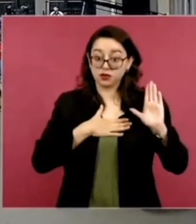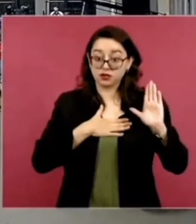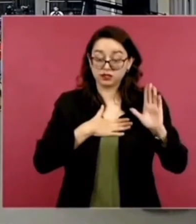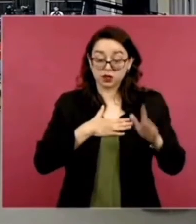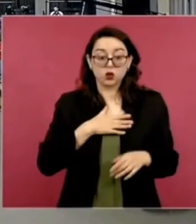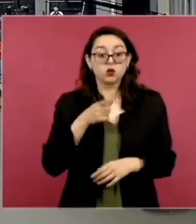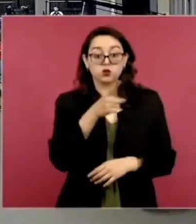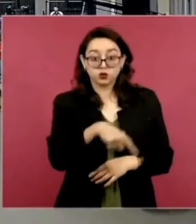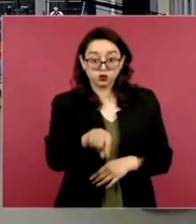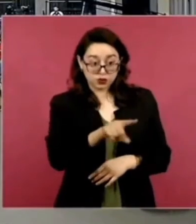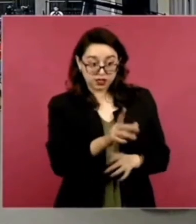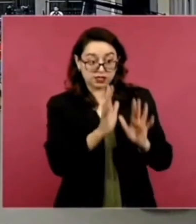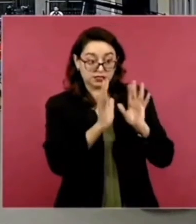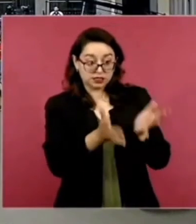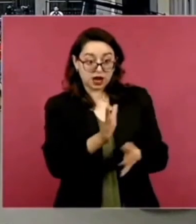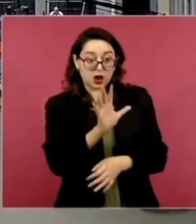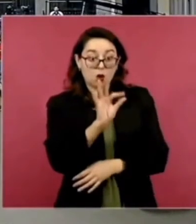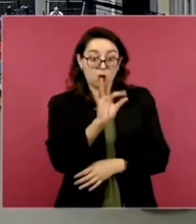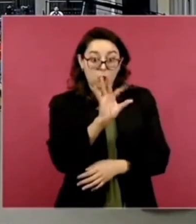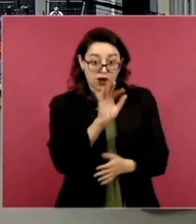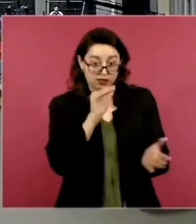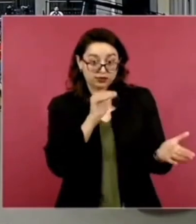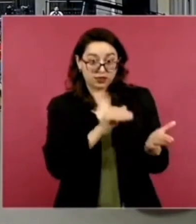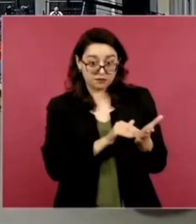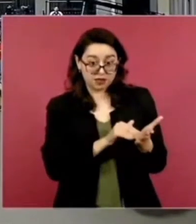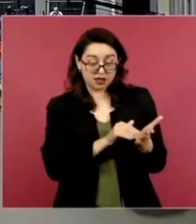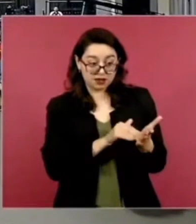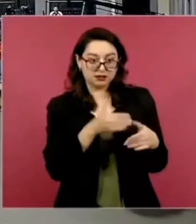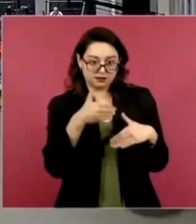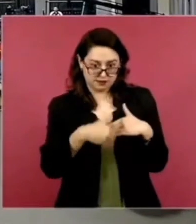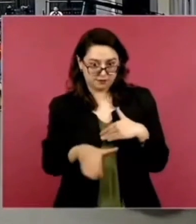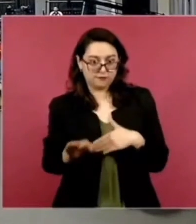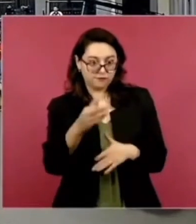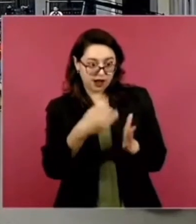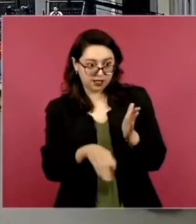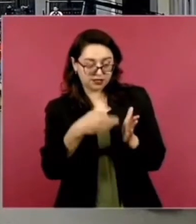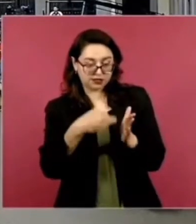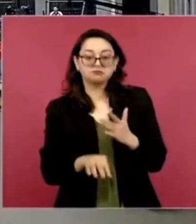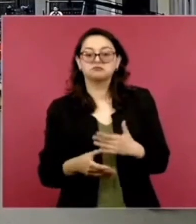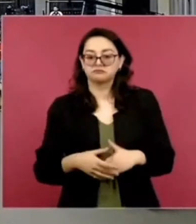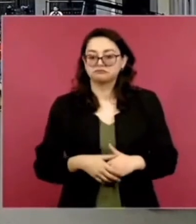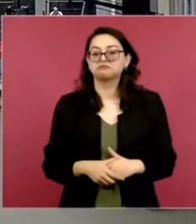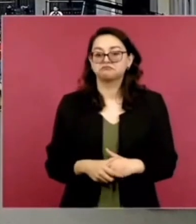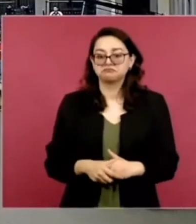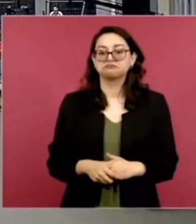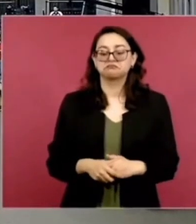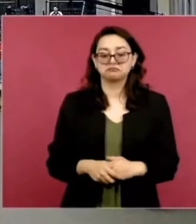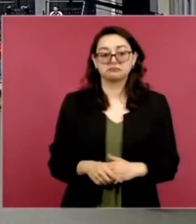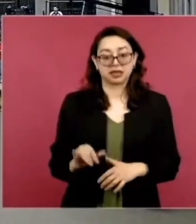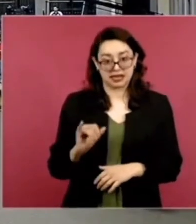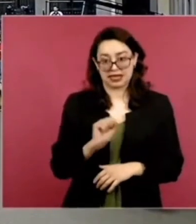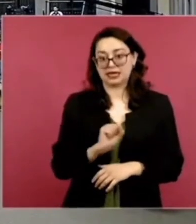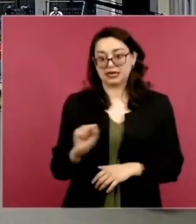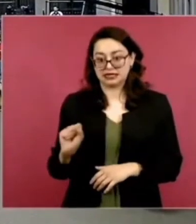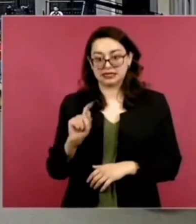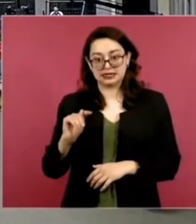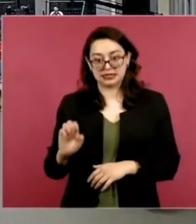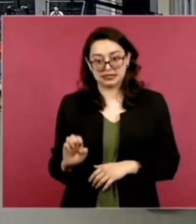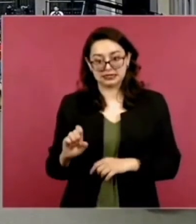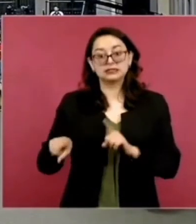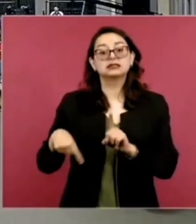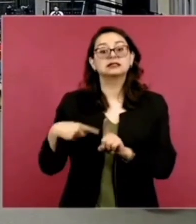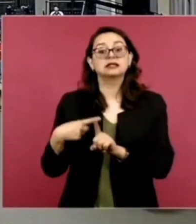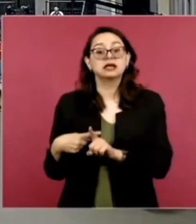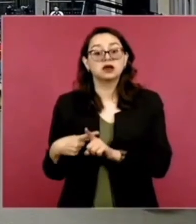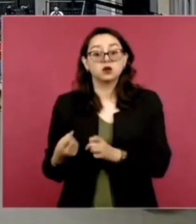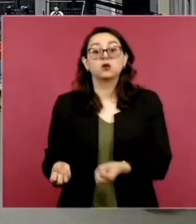ustedes llevan 40,000. Sí. Y faltan. Sí, todavía falta. Sí. ¿Y en el ISSSTE? Alrededor de